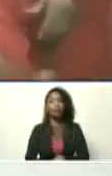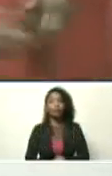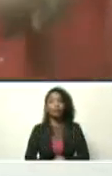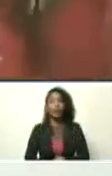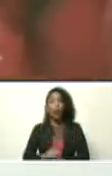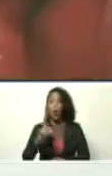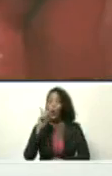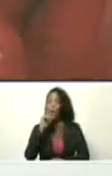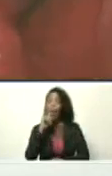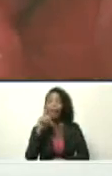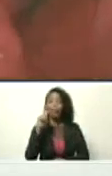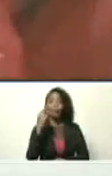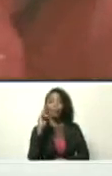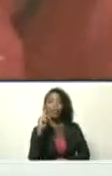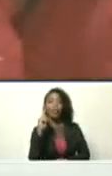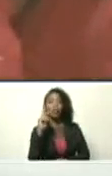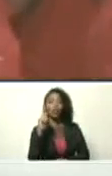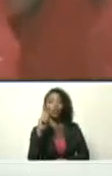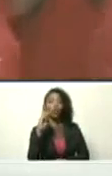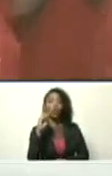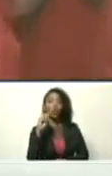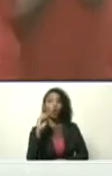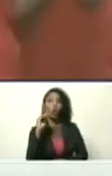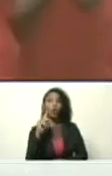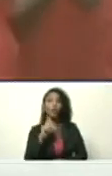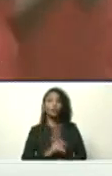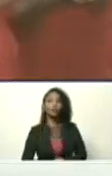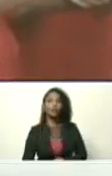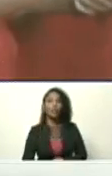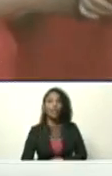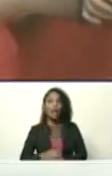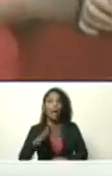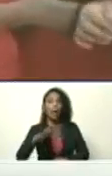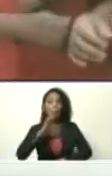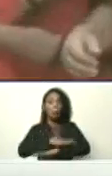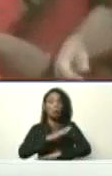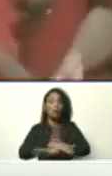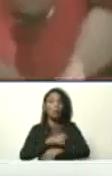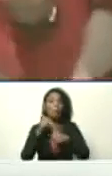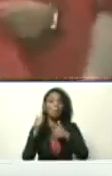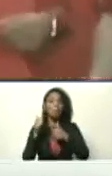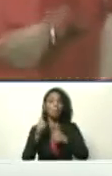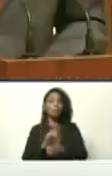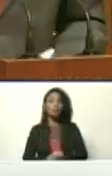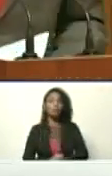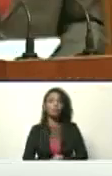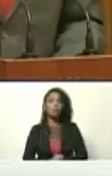tienes TikTok. Mira, TikTok es chéverísimo.